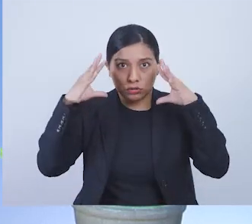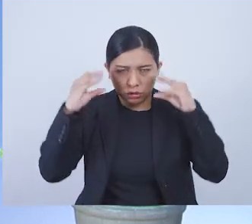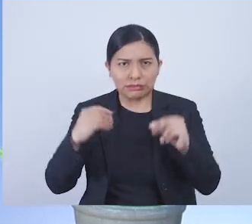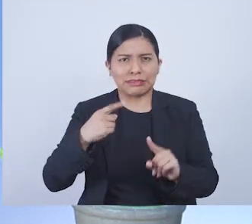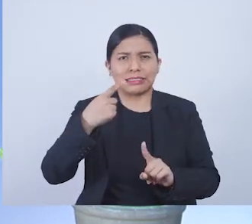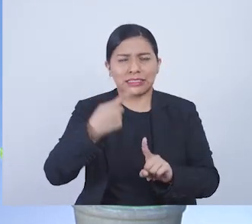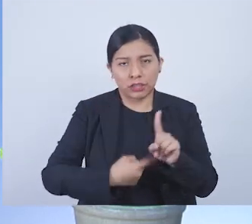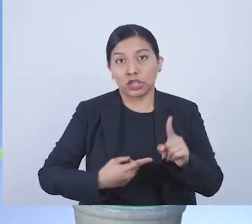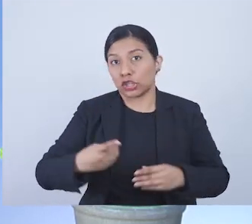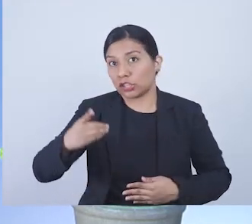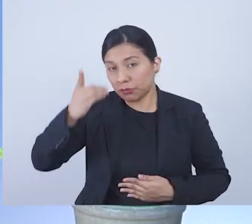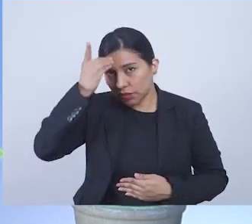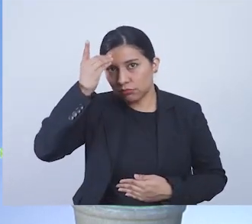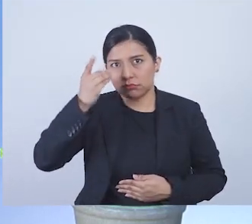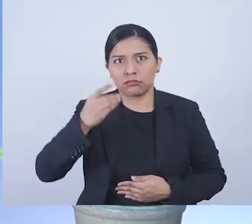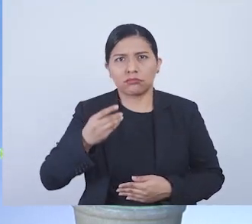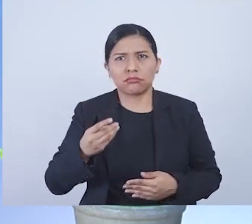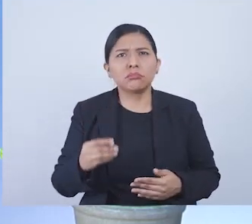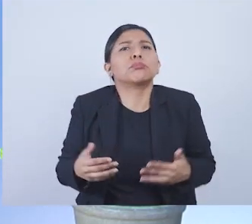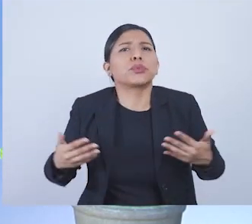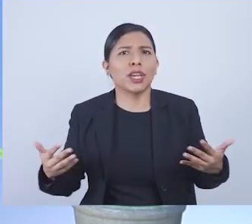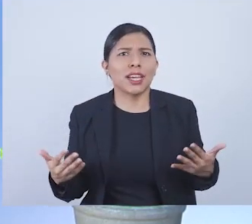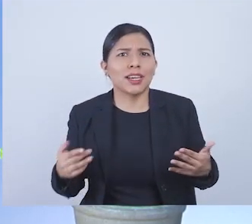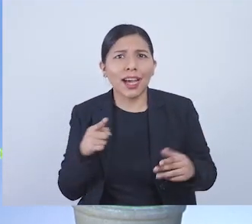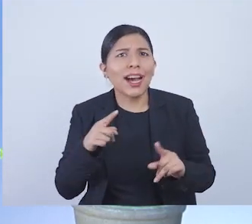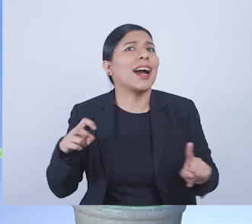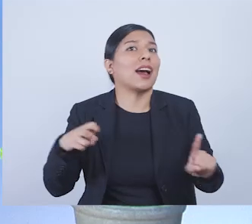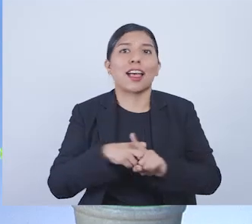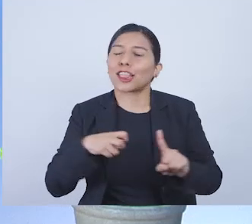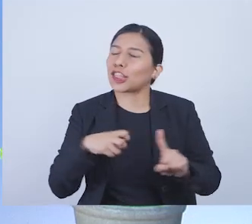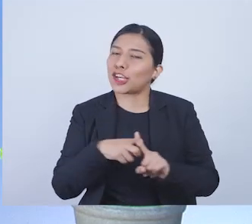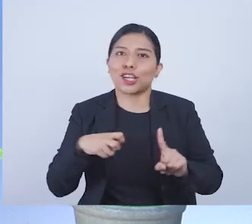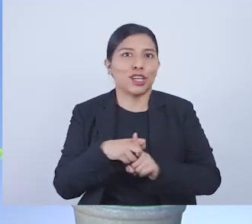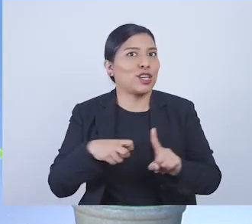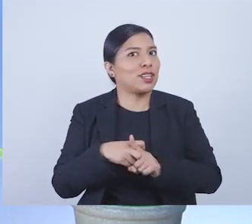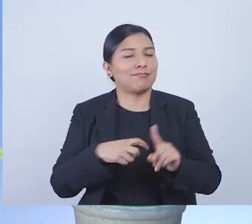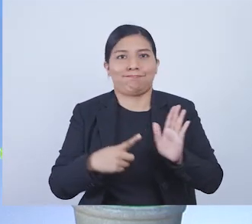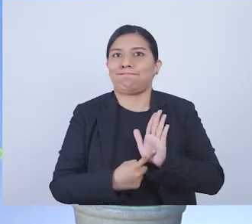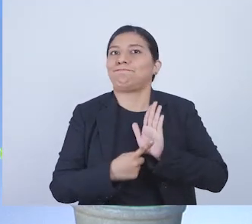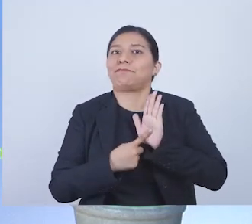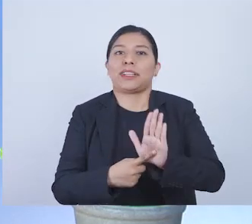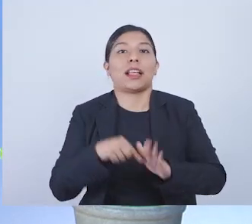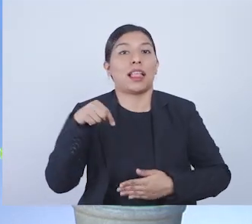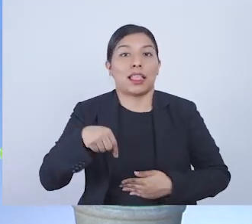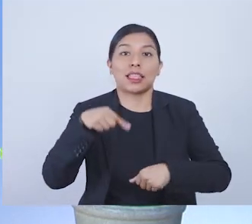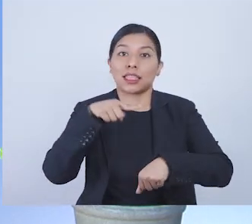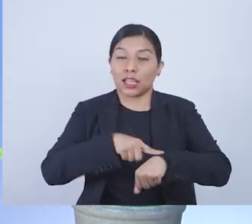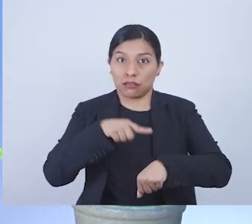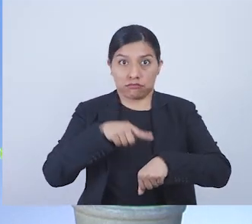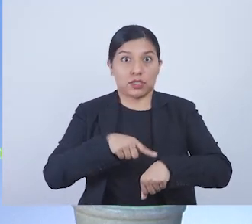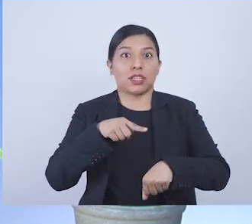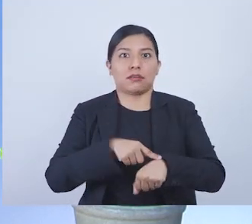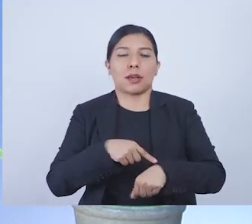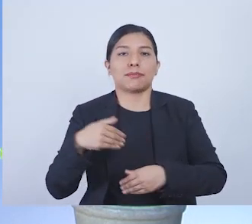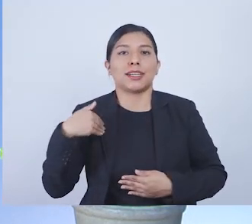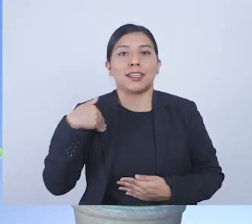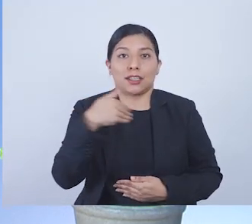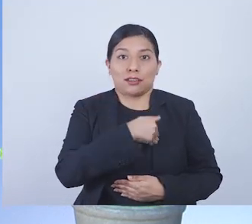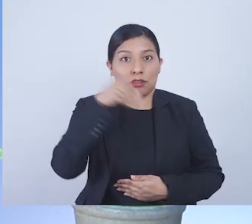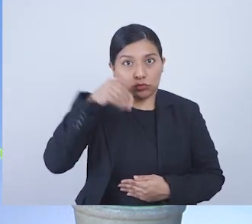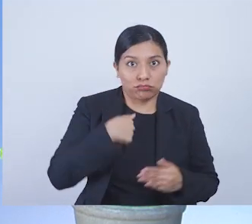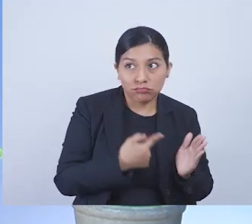sábado, domingo, porque era un reto. Y se lo presentamos en ese entonces a las autoridades del Ministerio de